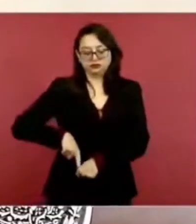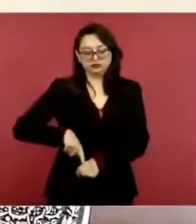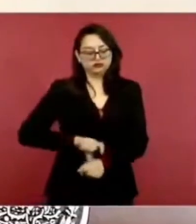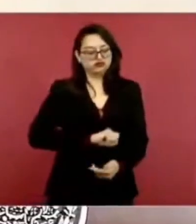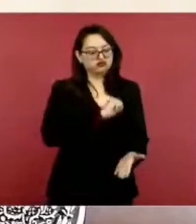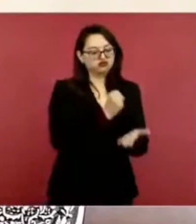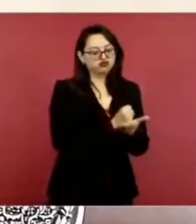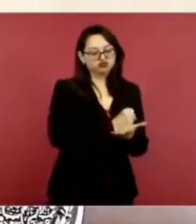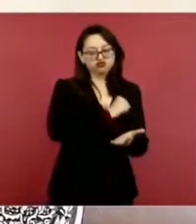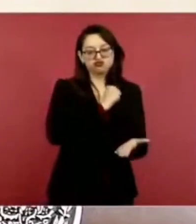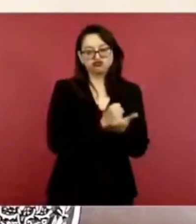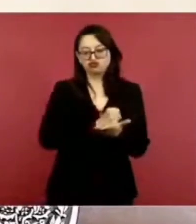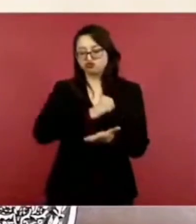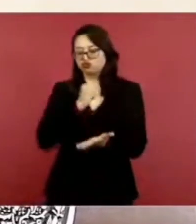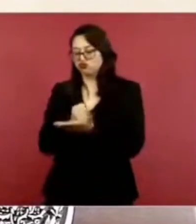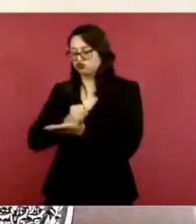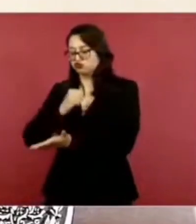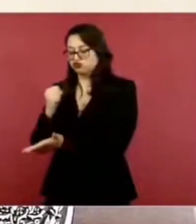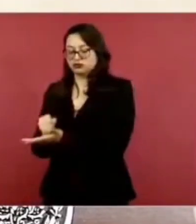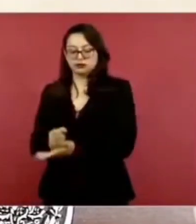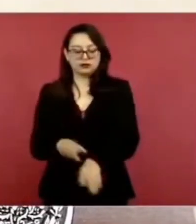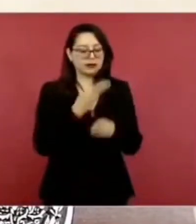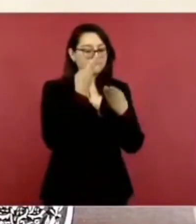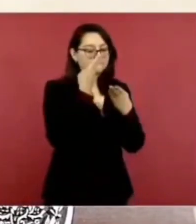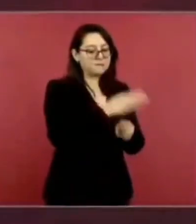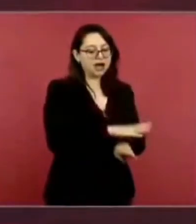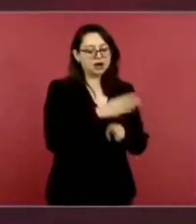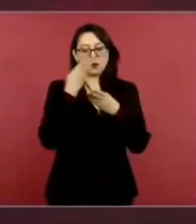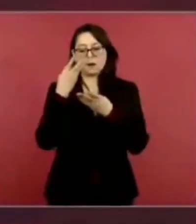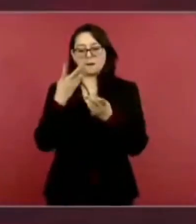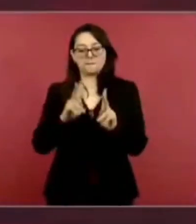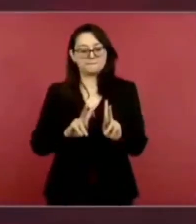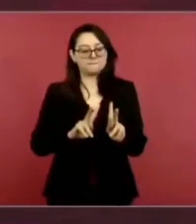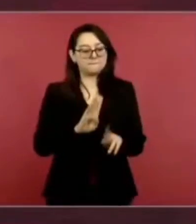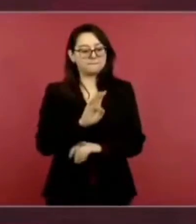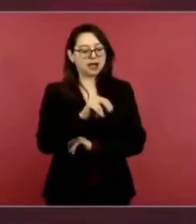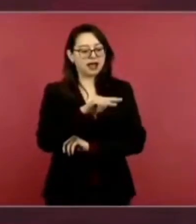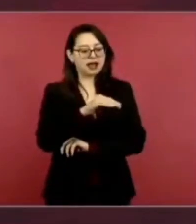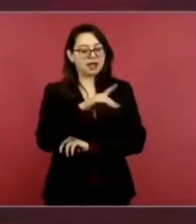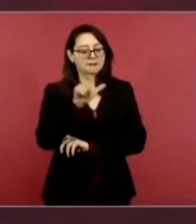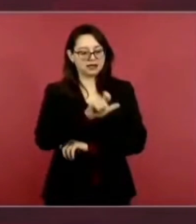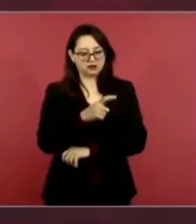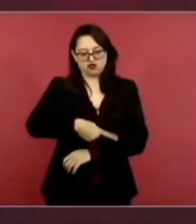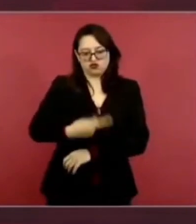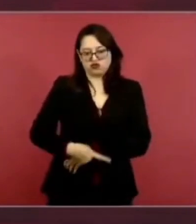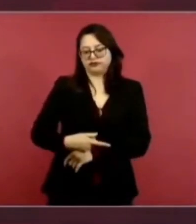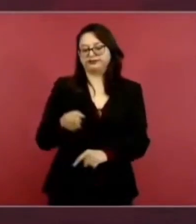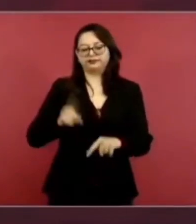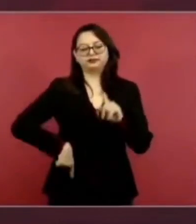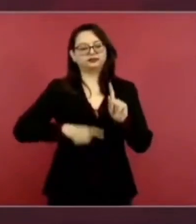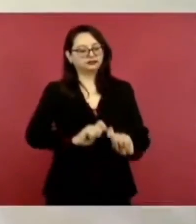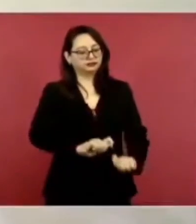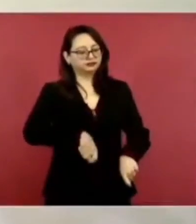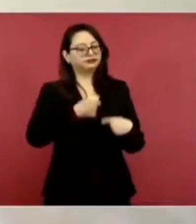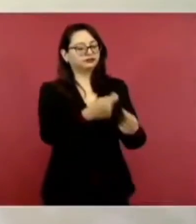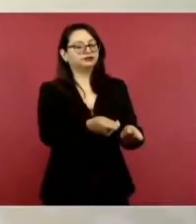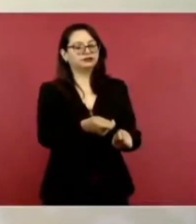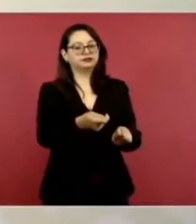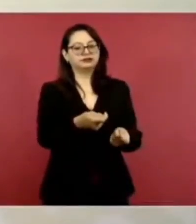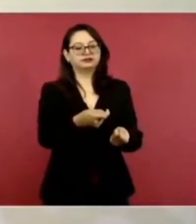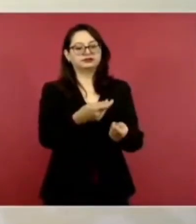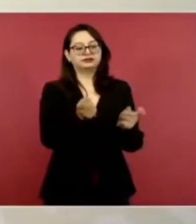y terminan sin avalúo pagándoles 700 millones de dólares.